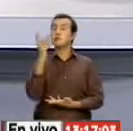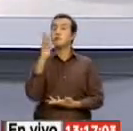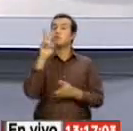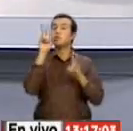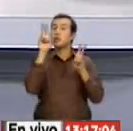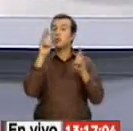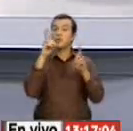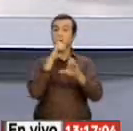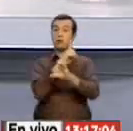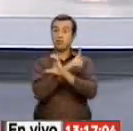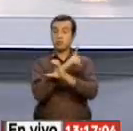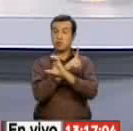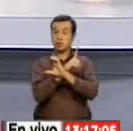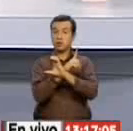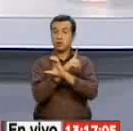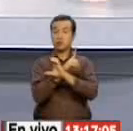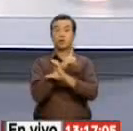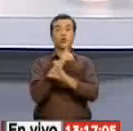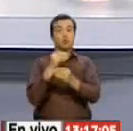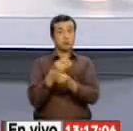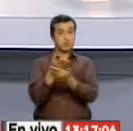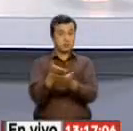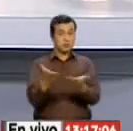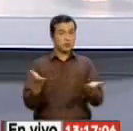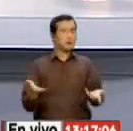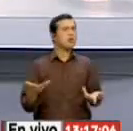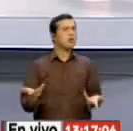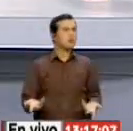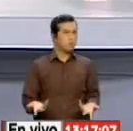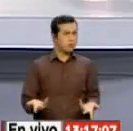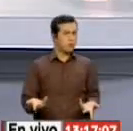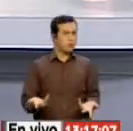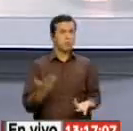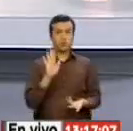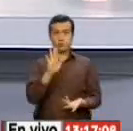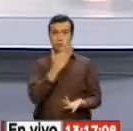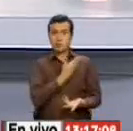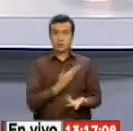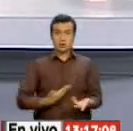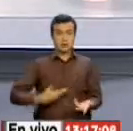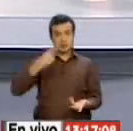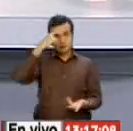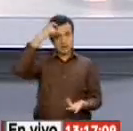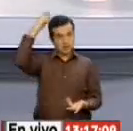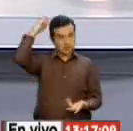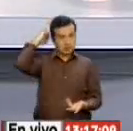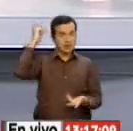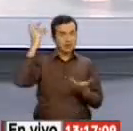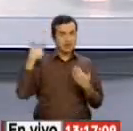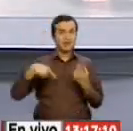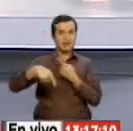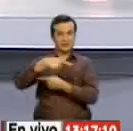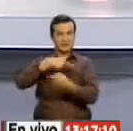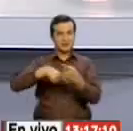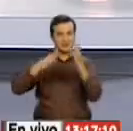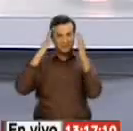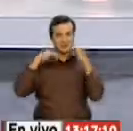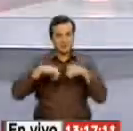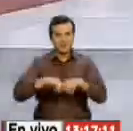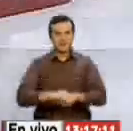el carnet de discapacidad que entrega el CONADIS. Así es, estará con nosotros su presidente, Javier Torres. Ya venimos, no se lo pierda.